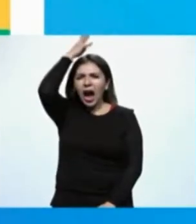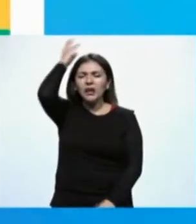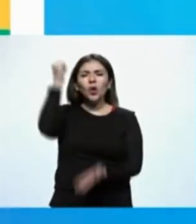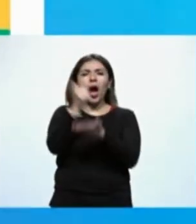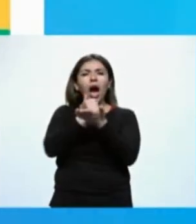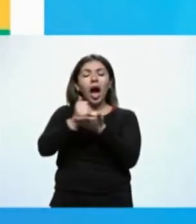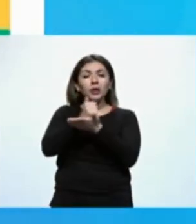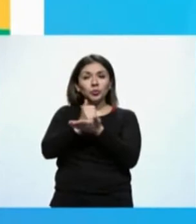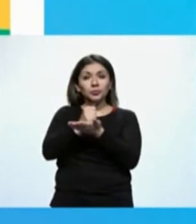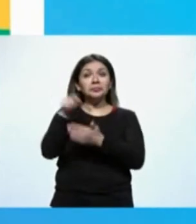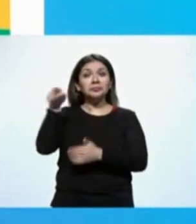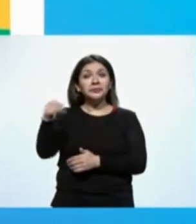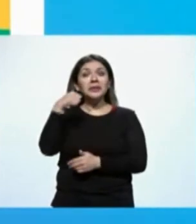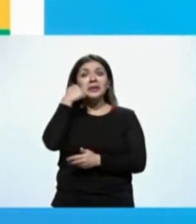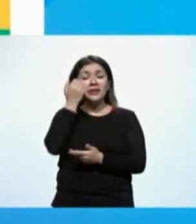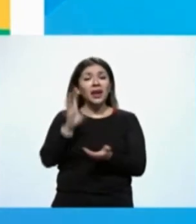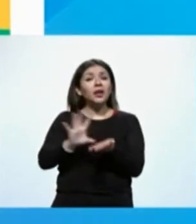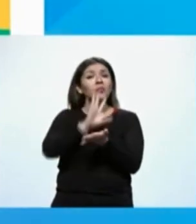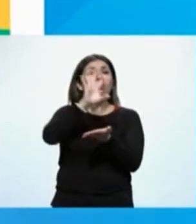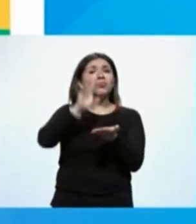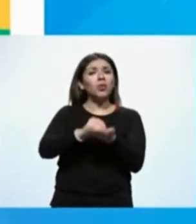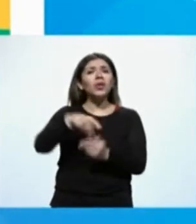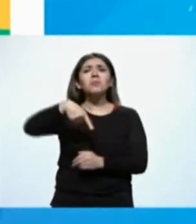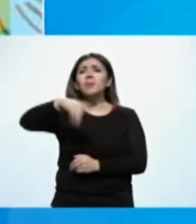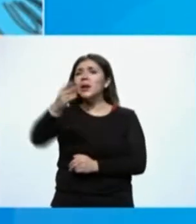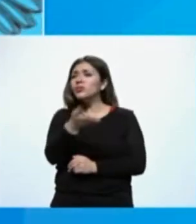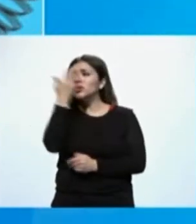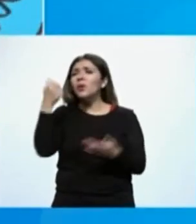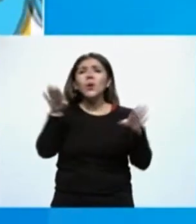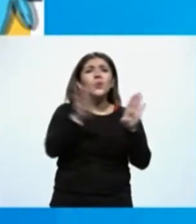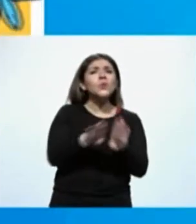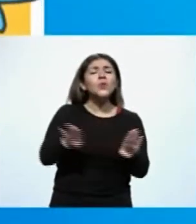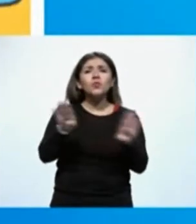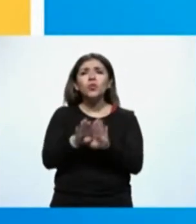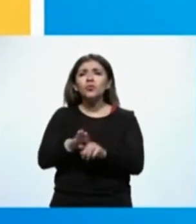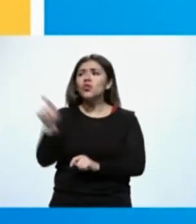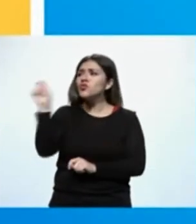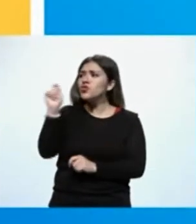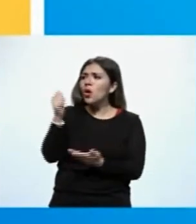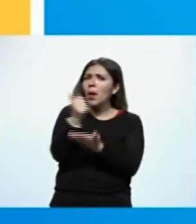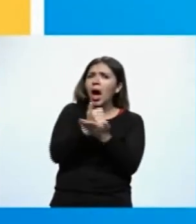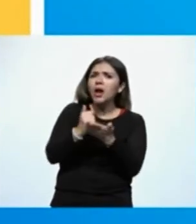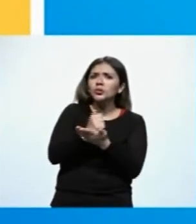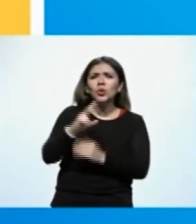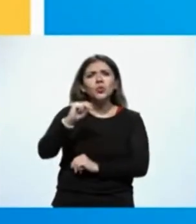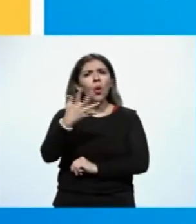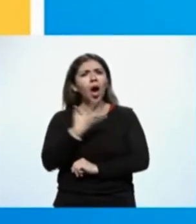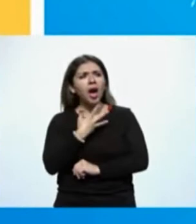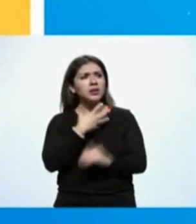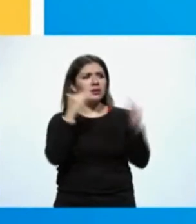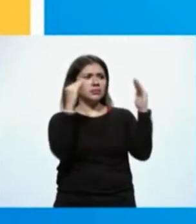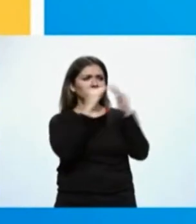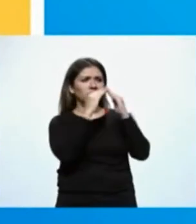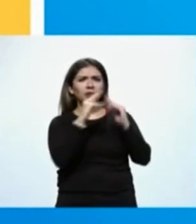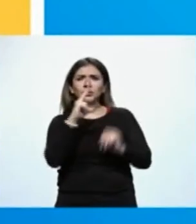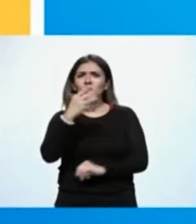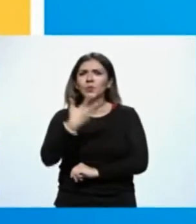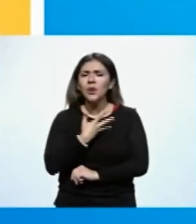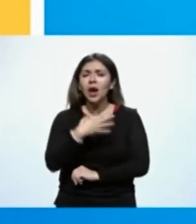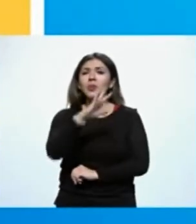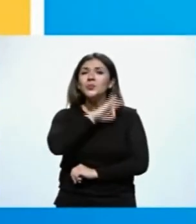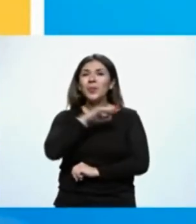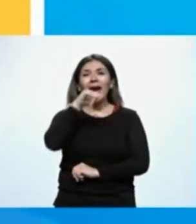El gallo azul quiere casarse, pero no sabe cómo hacer. No hay novia azul, ni hay una casa que lo